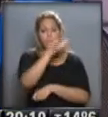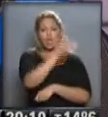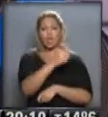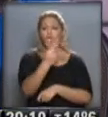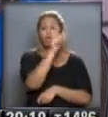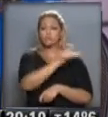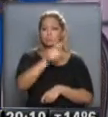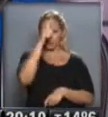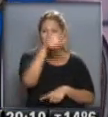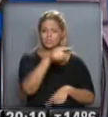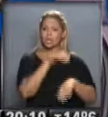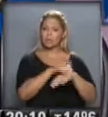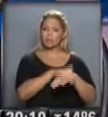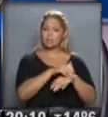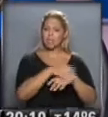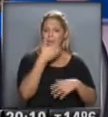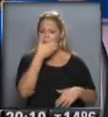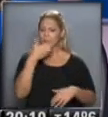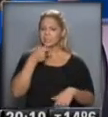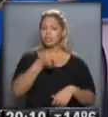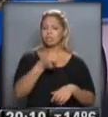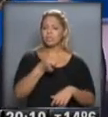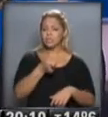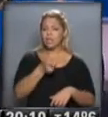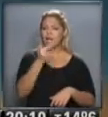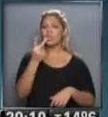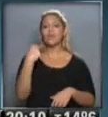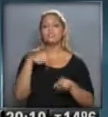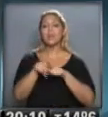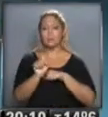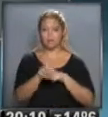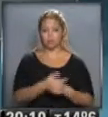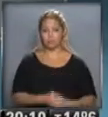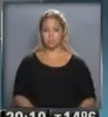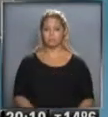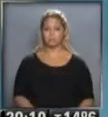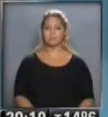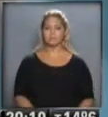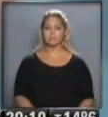y torturado a los hermanos Iacarino durante la dictadura. Más noticias.